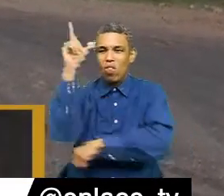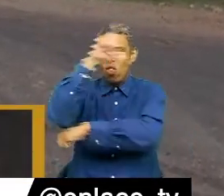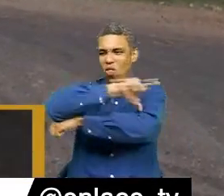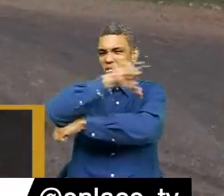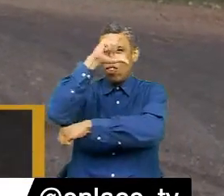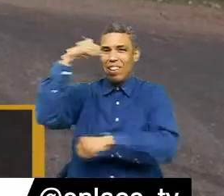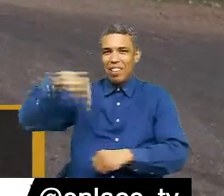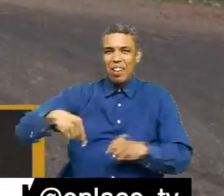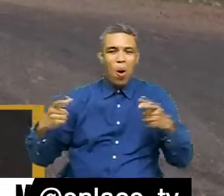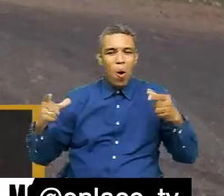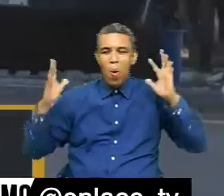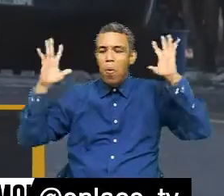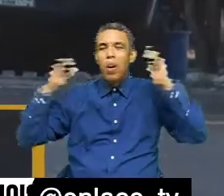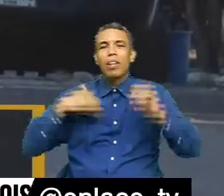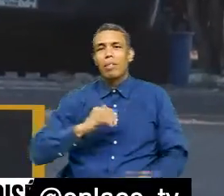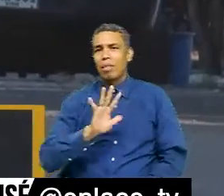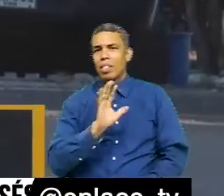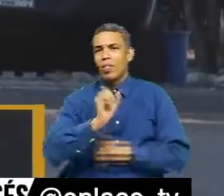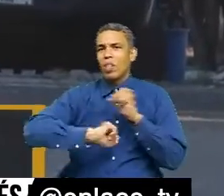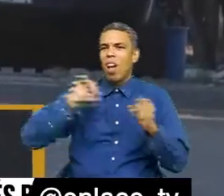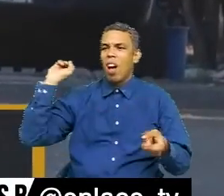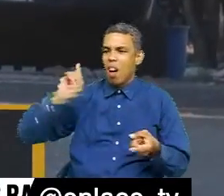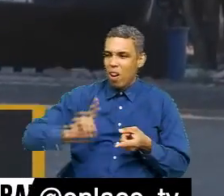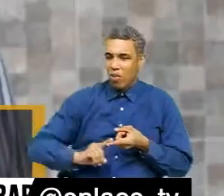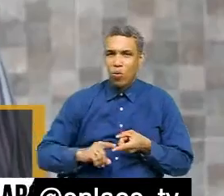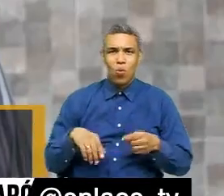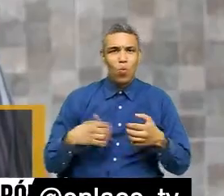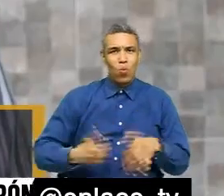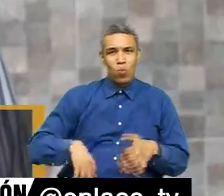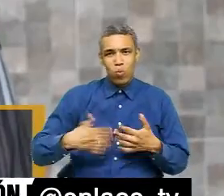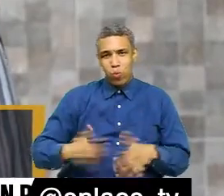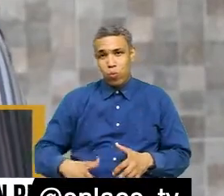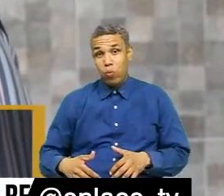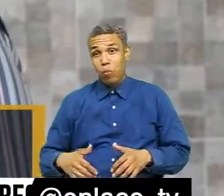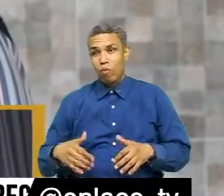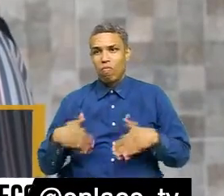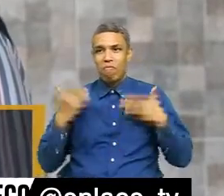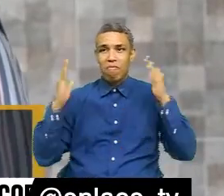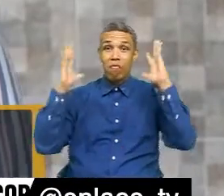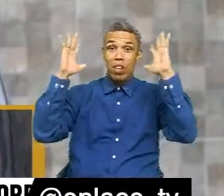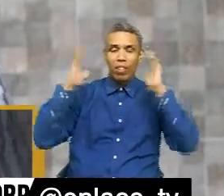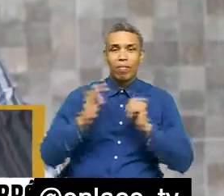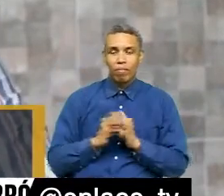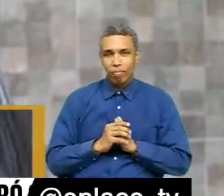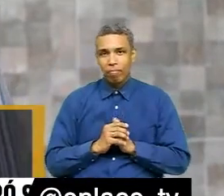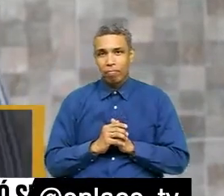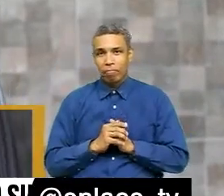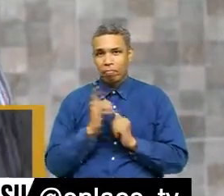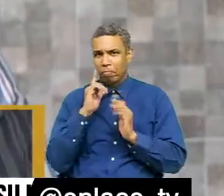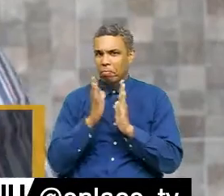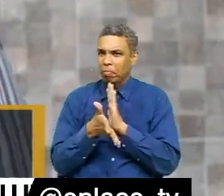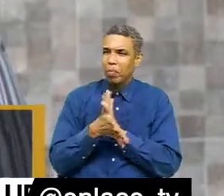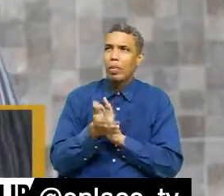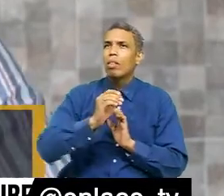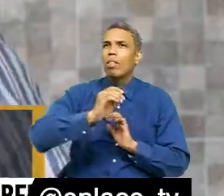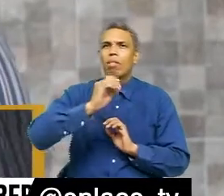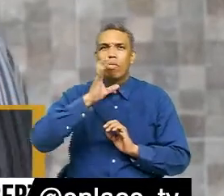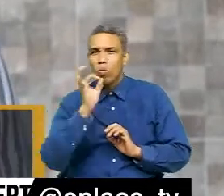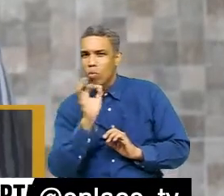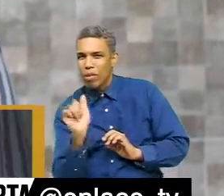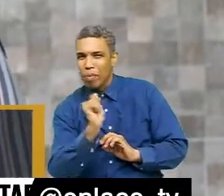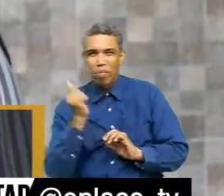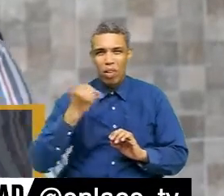Laureles. 50 años serán festejados con los más pequeñitos. El reinado intervereal, ecológico y popular, y actividades artísticas, culturales y